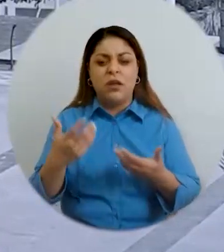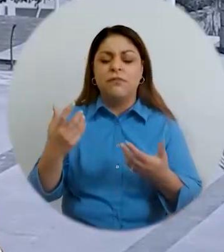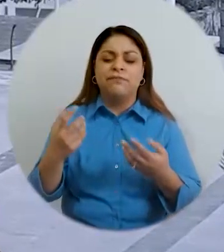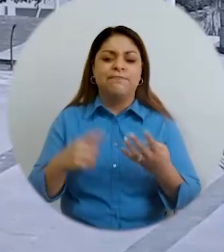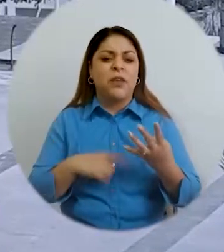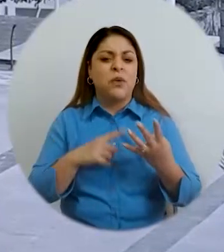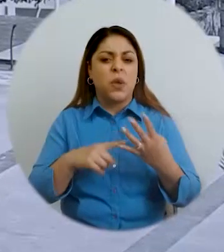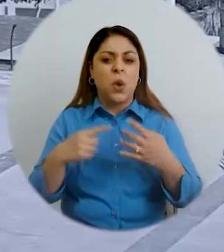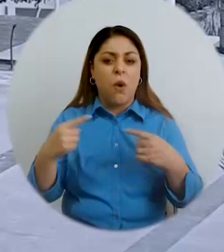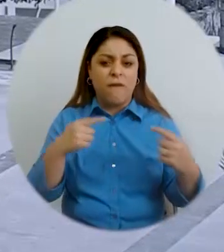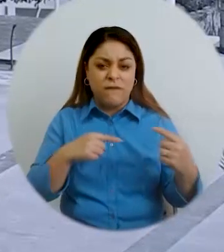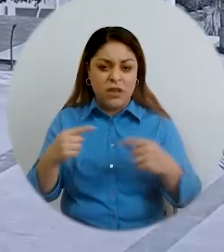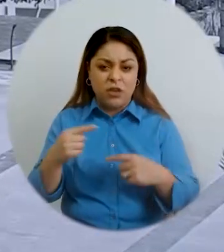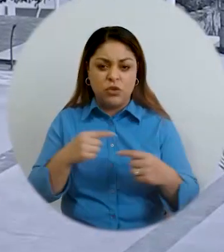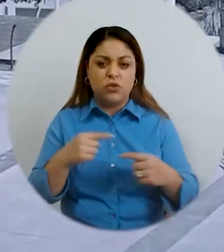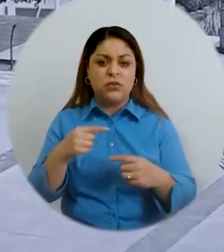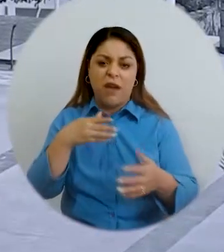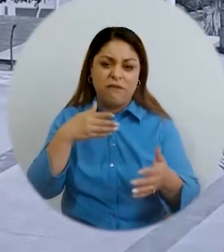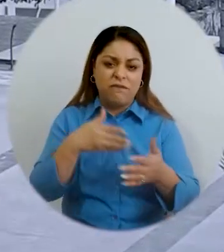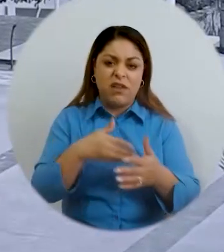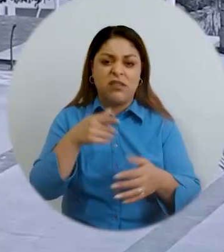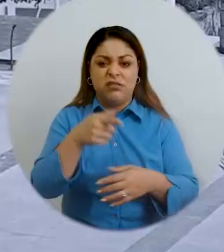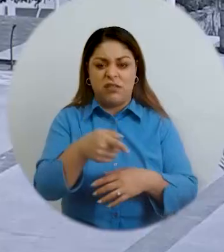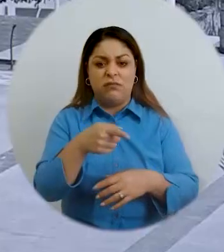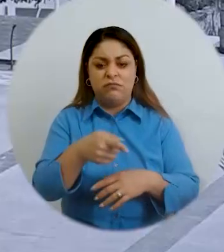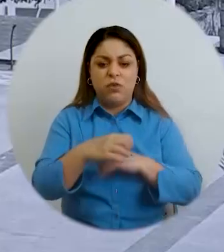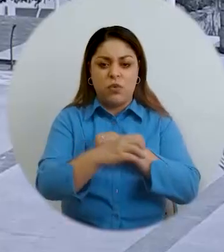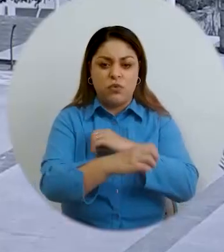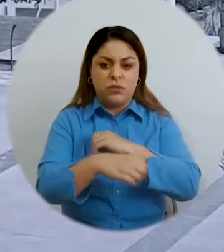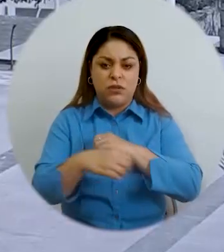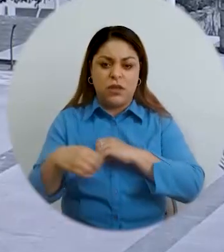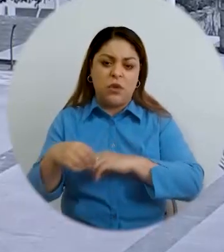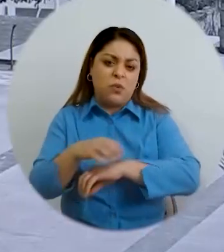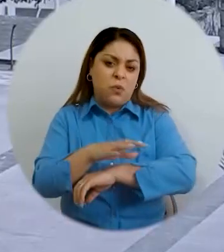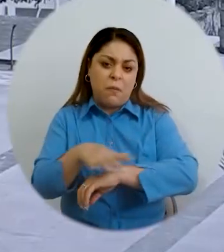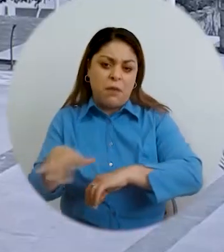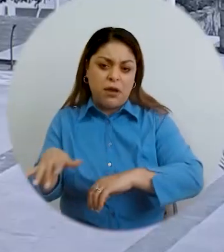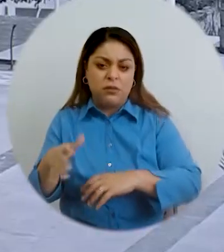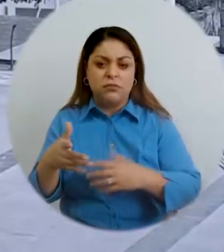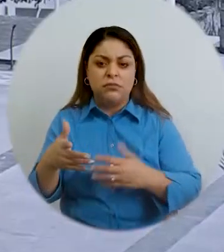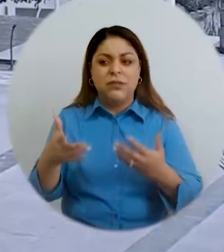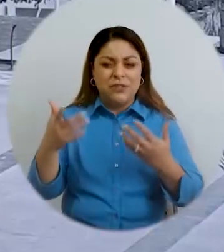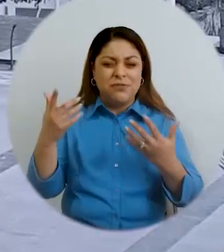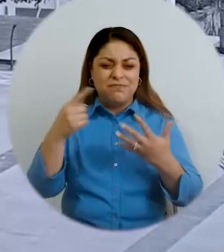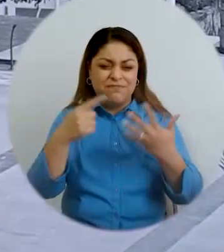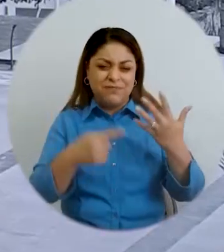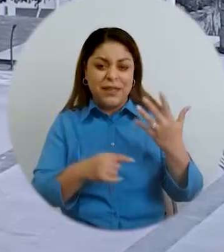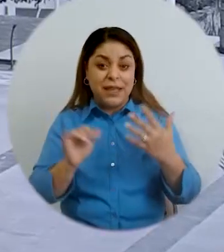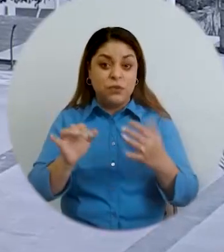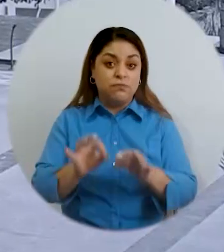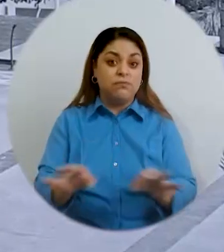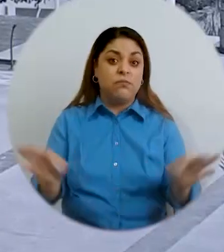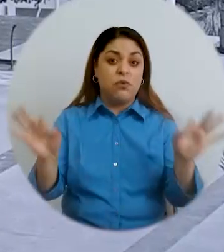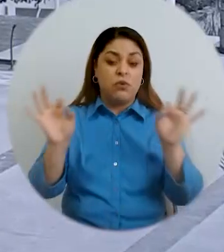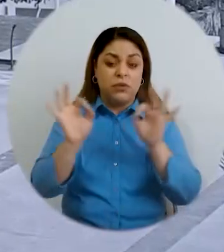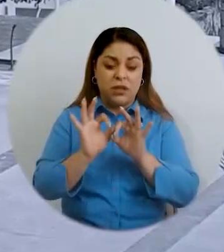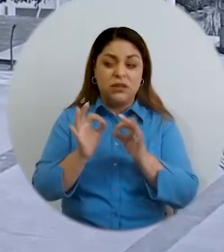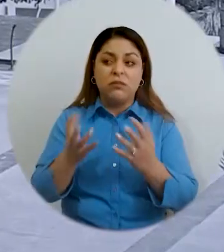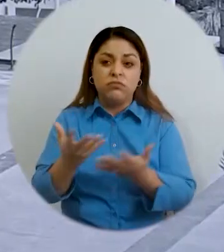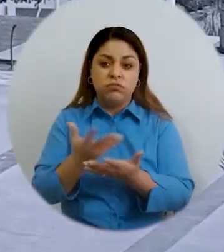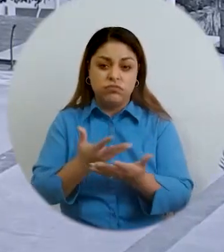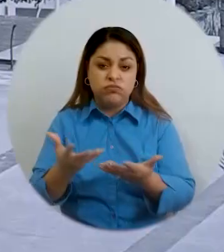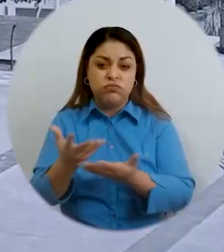conflictos que también impactan en los mares y en los océanos. Entonces se convierte en un elemento